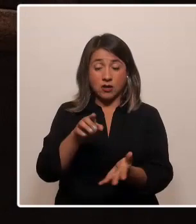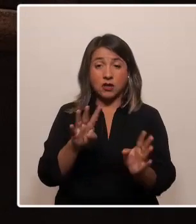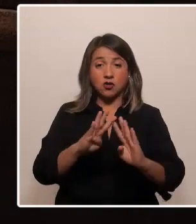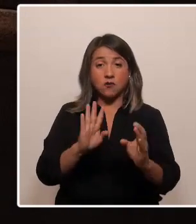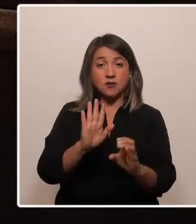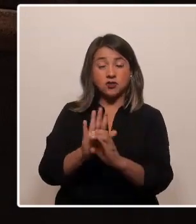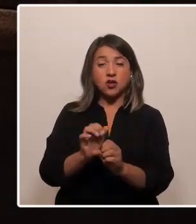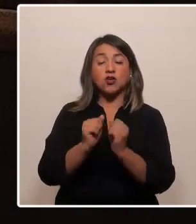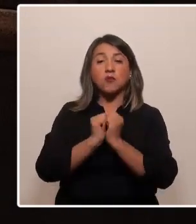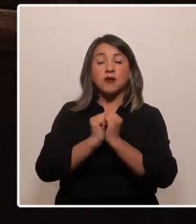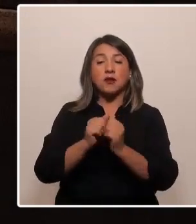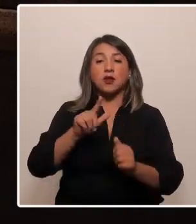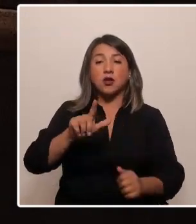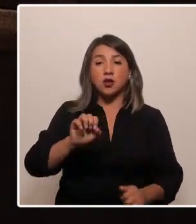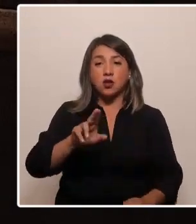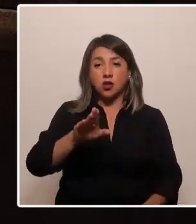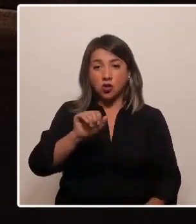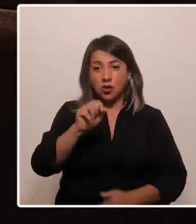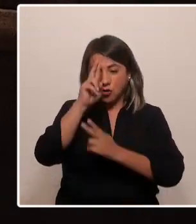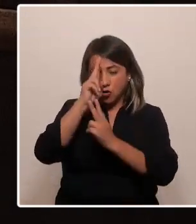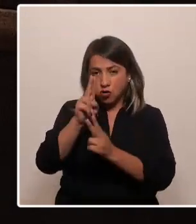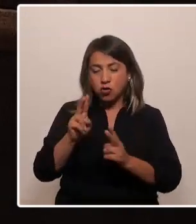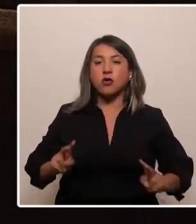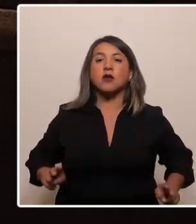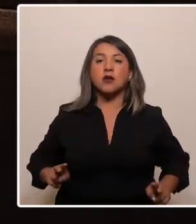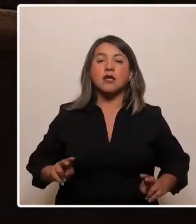compañero Lorca, honor y gloria.